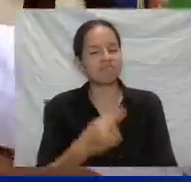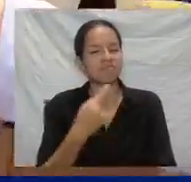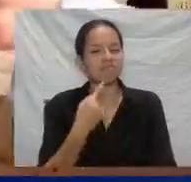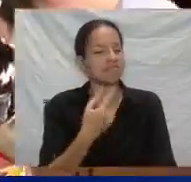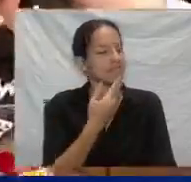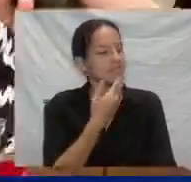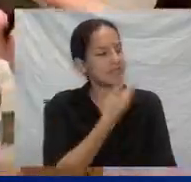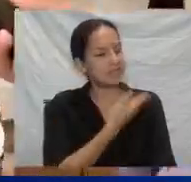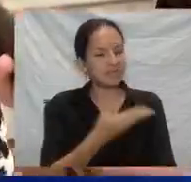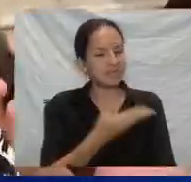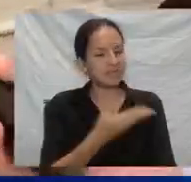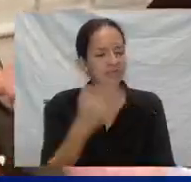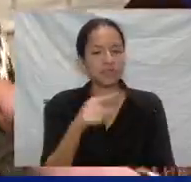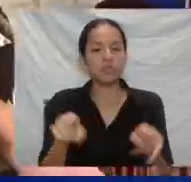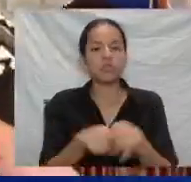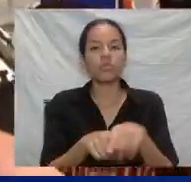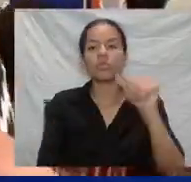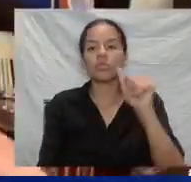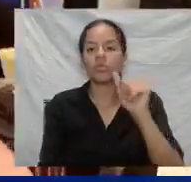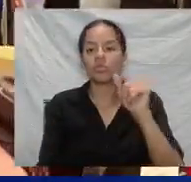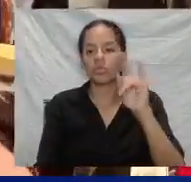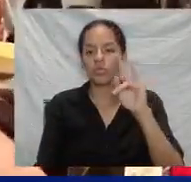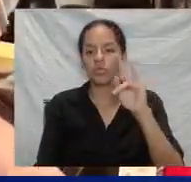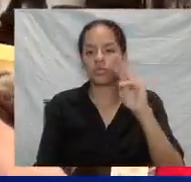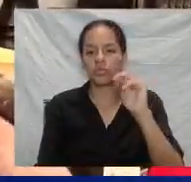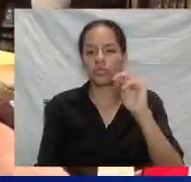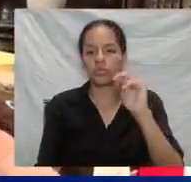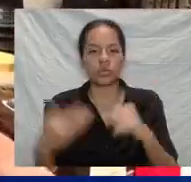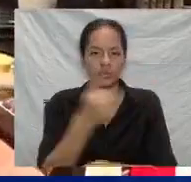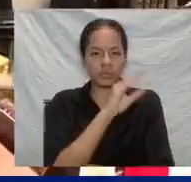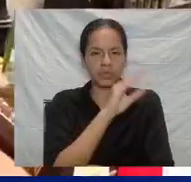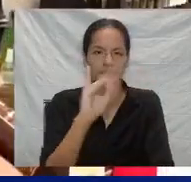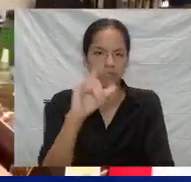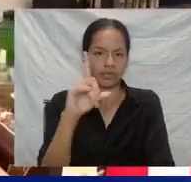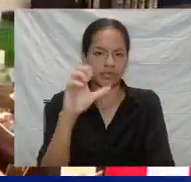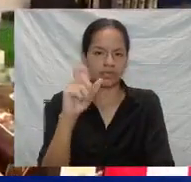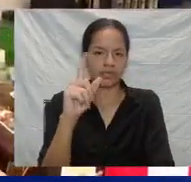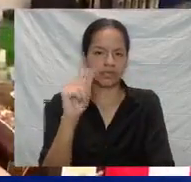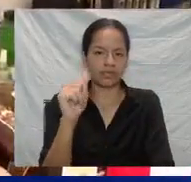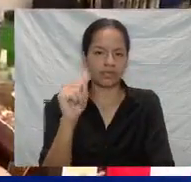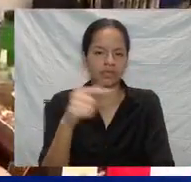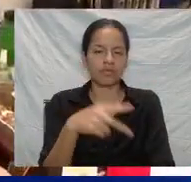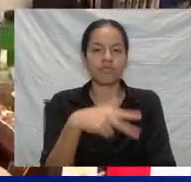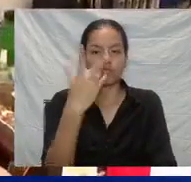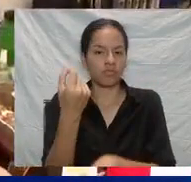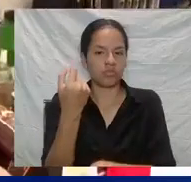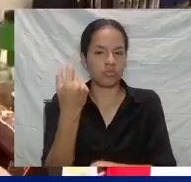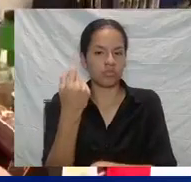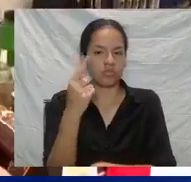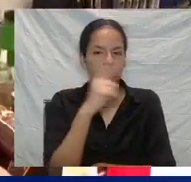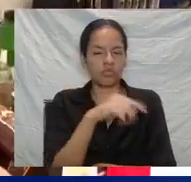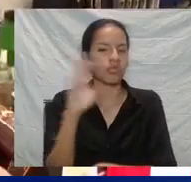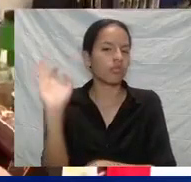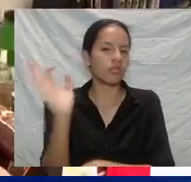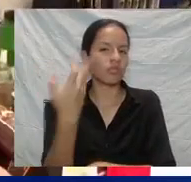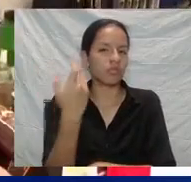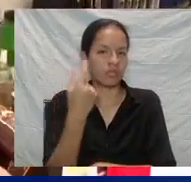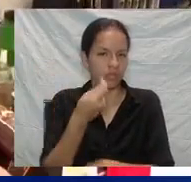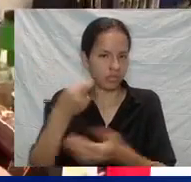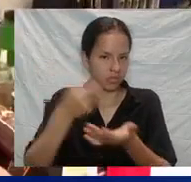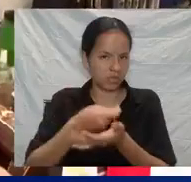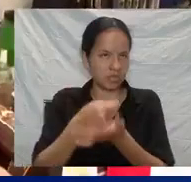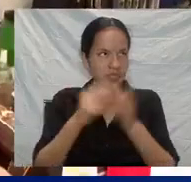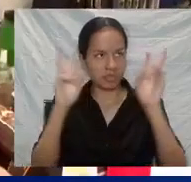conserva de atún su leche también el mismo precio 3 por 11 es el precio de feria están buscando